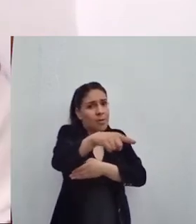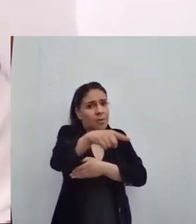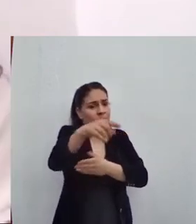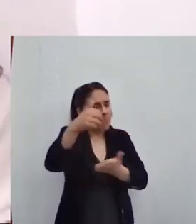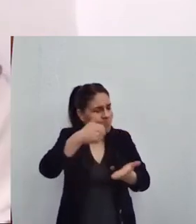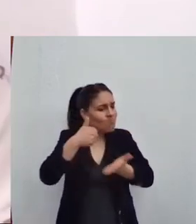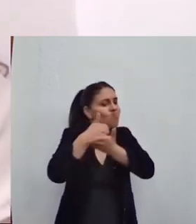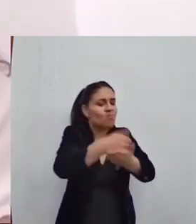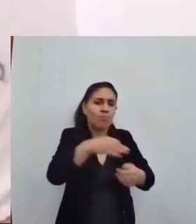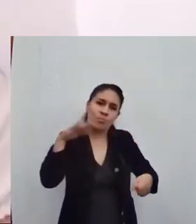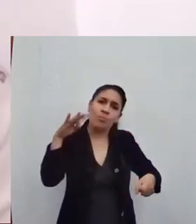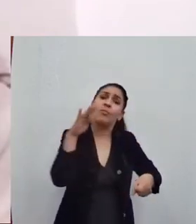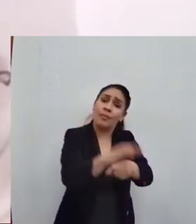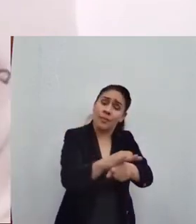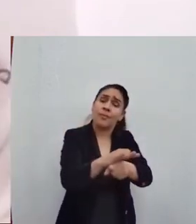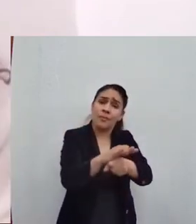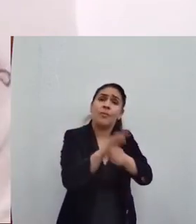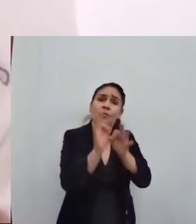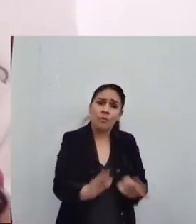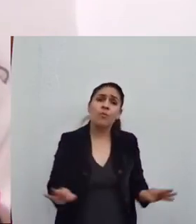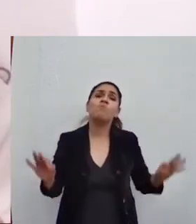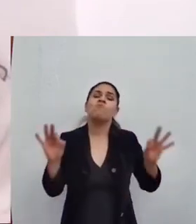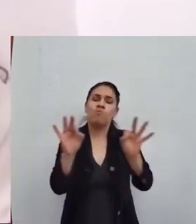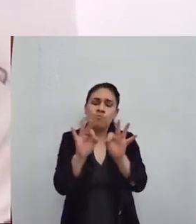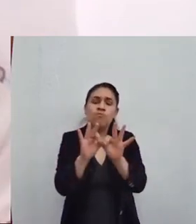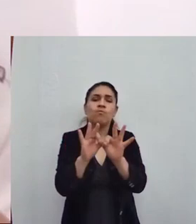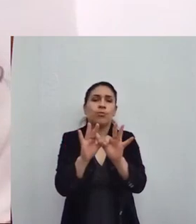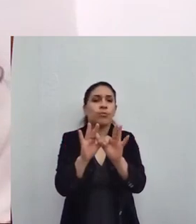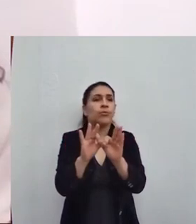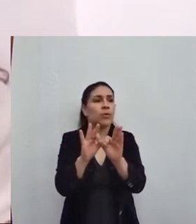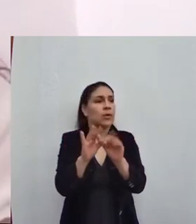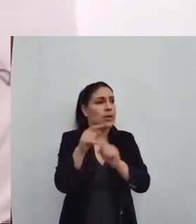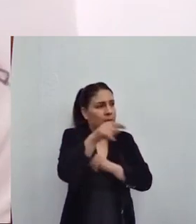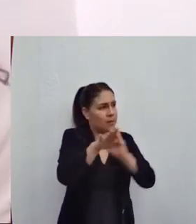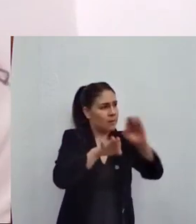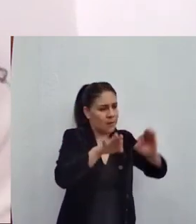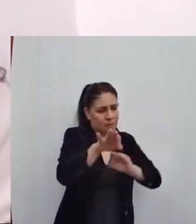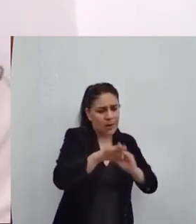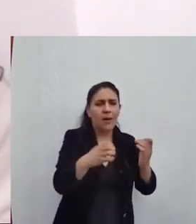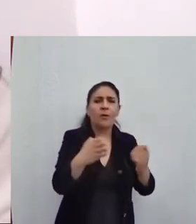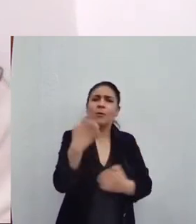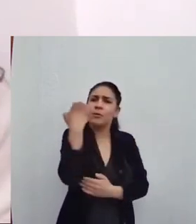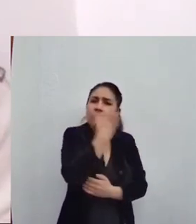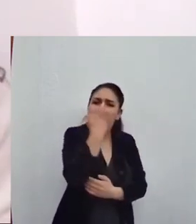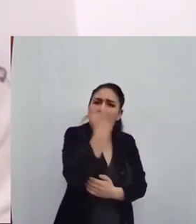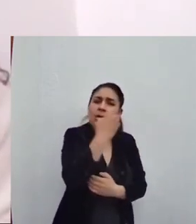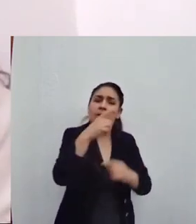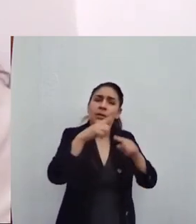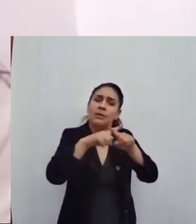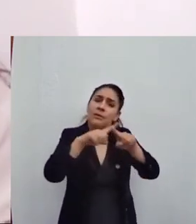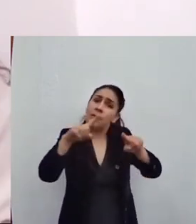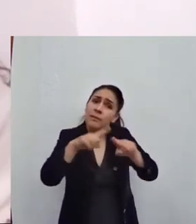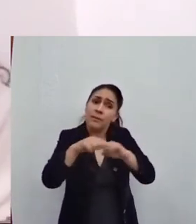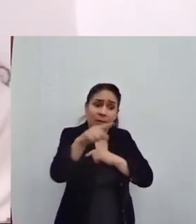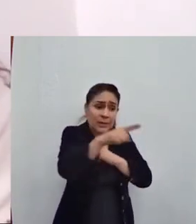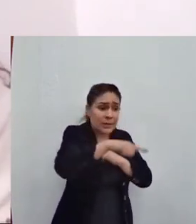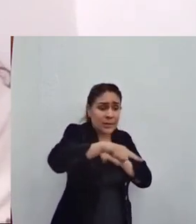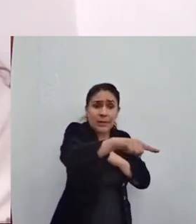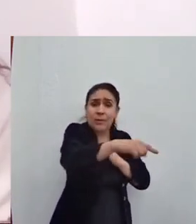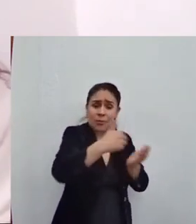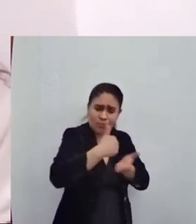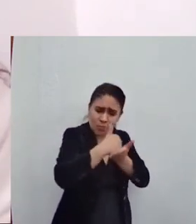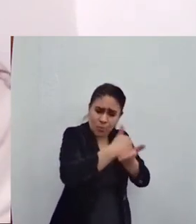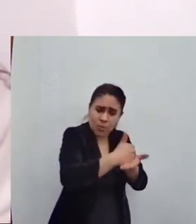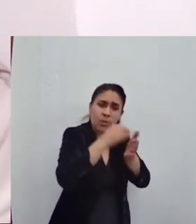cuestiones laborales, sin nada. Y todo eso se tiene que ir generando de la nada. Y créanme que se ha